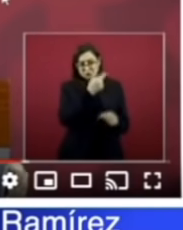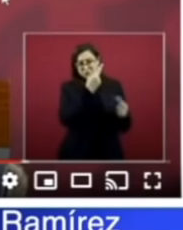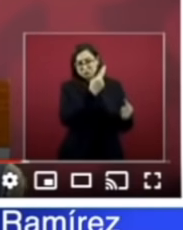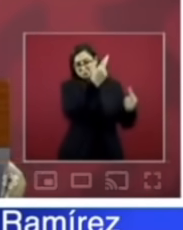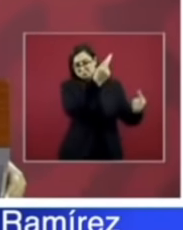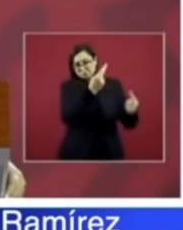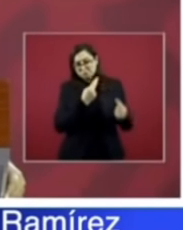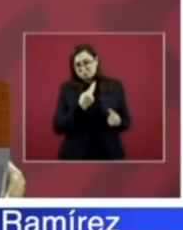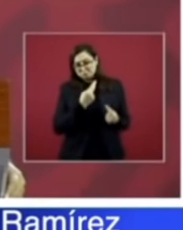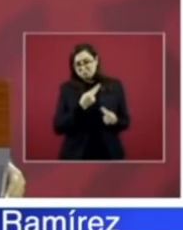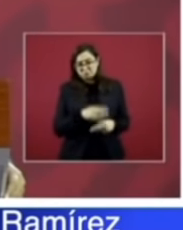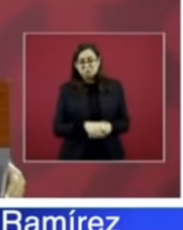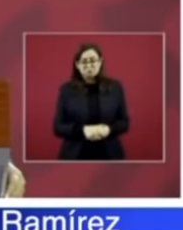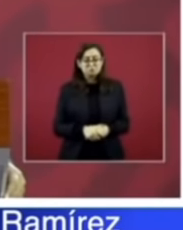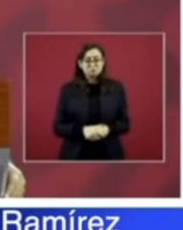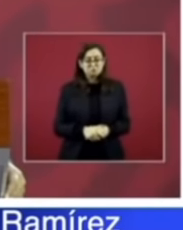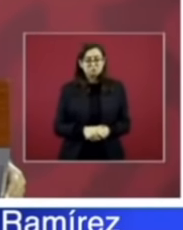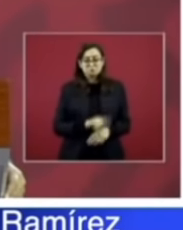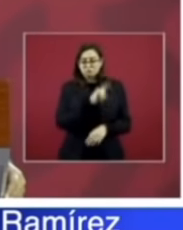es